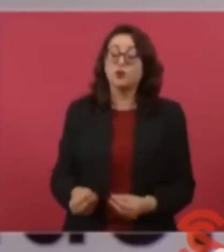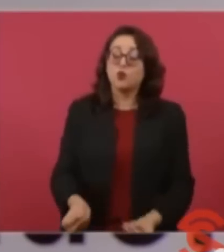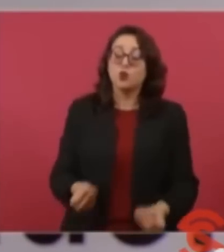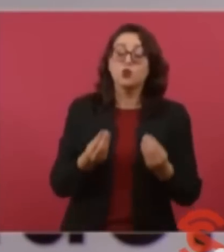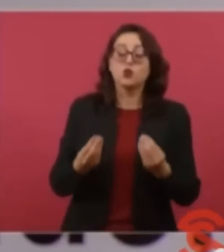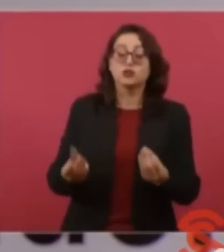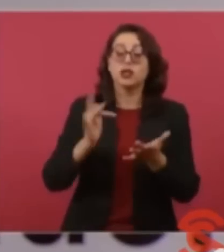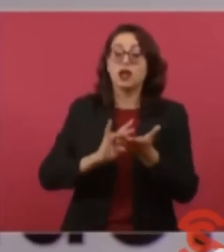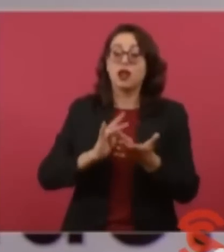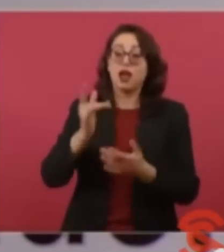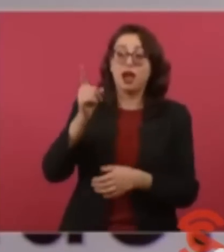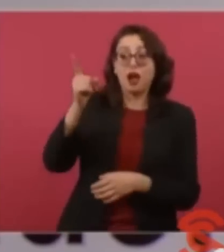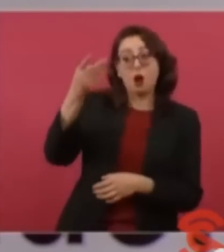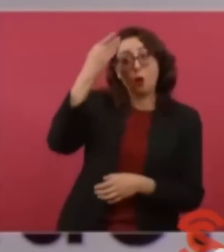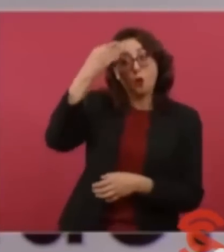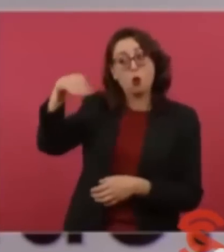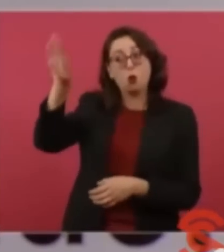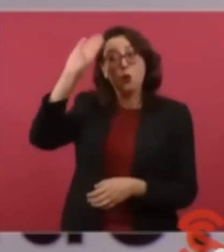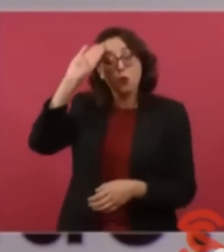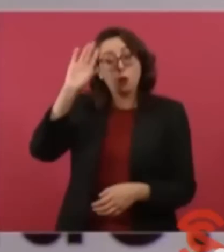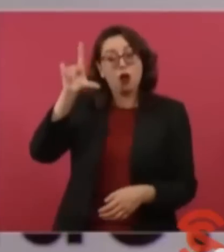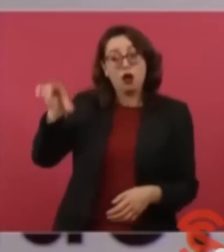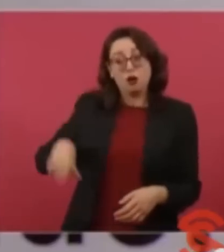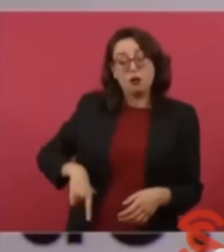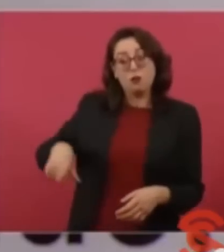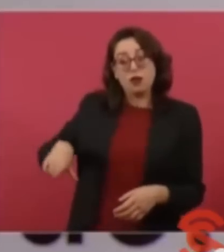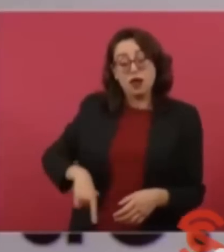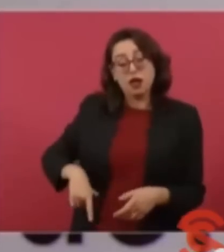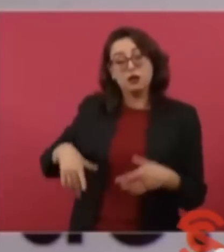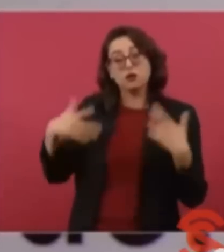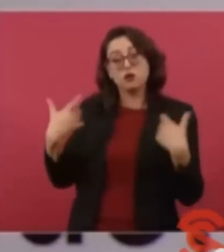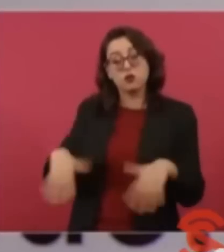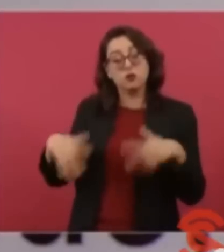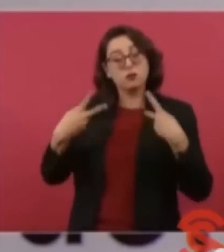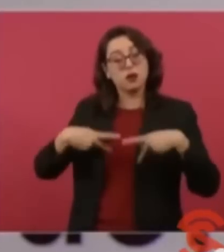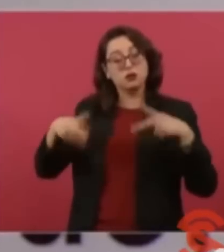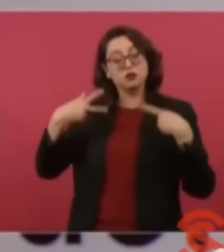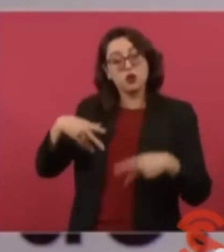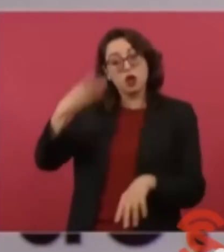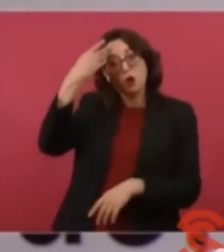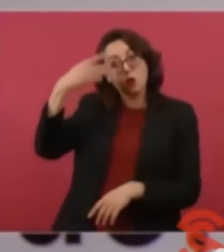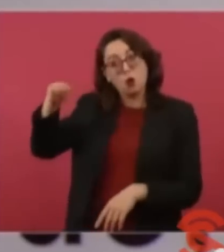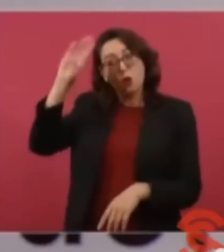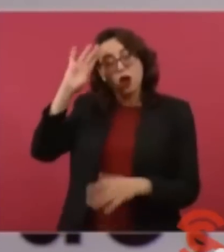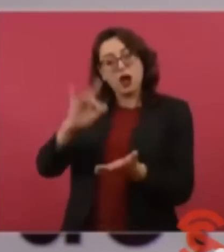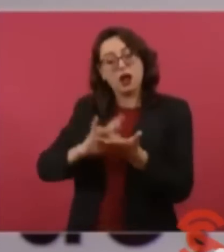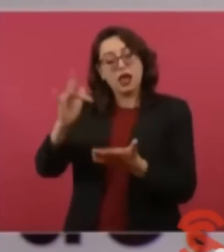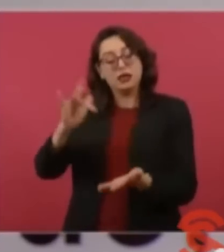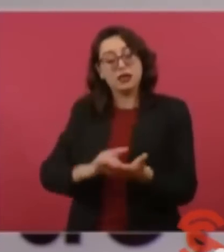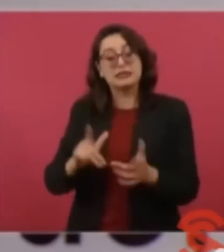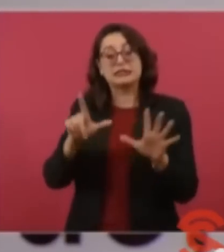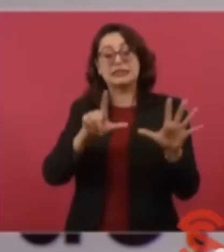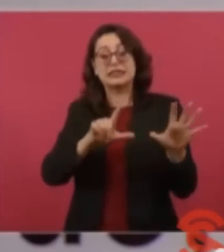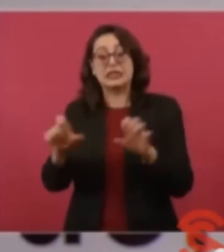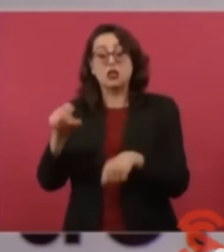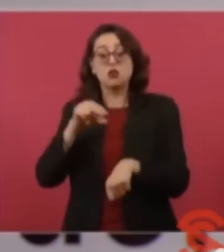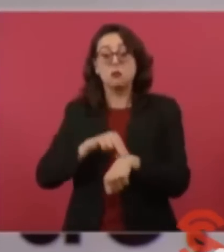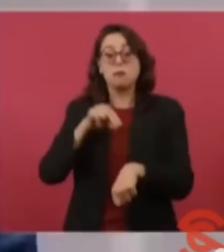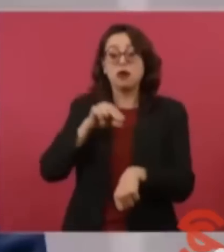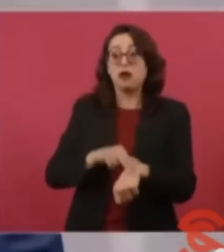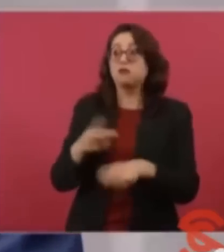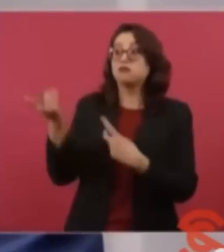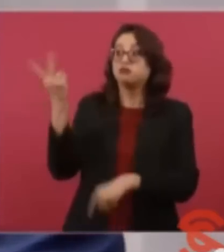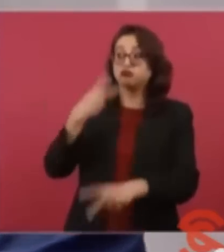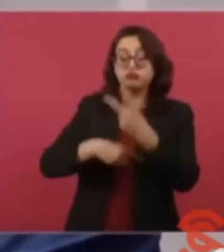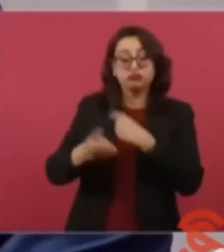enviado 718 médicos especialistas. Hoy el